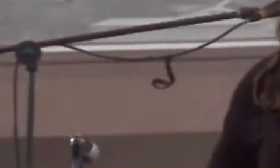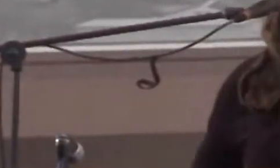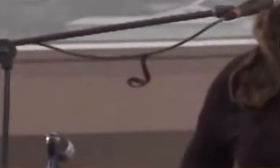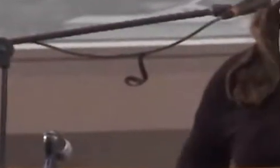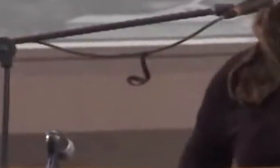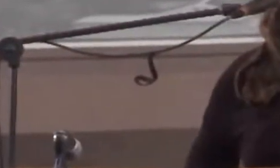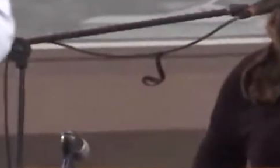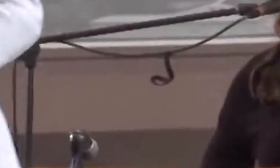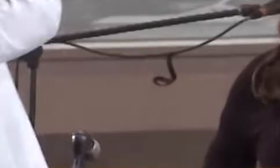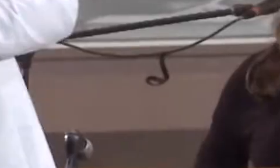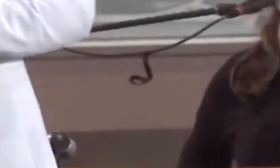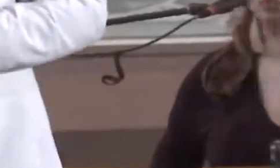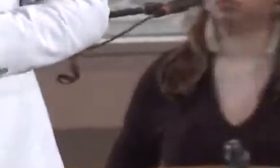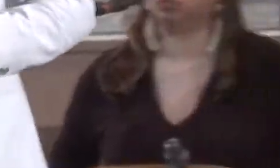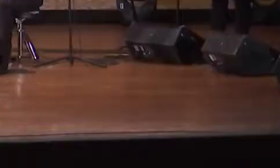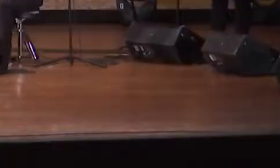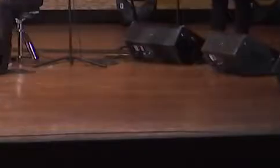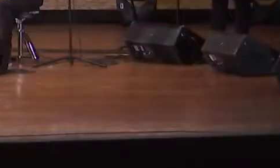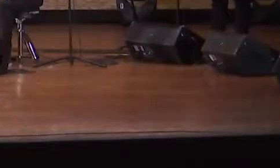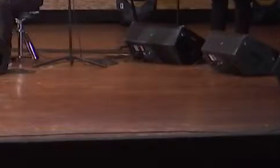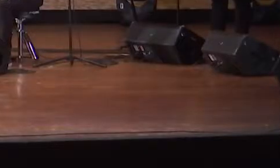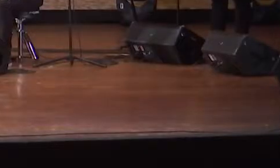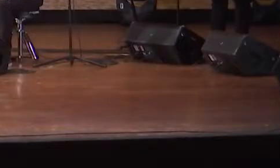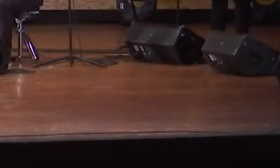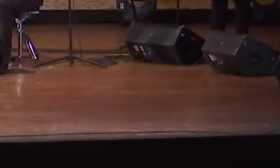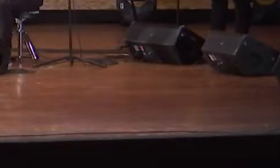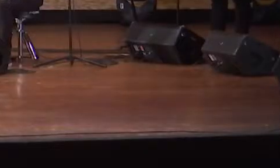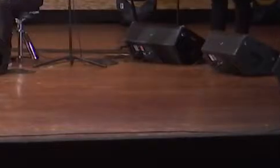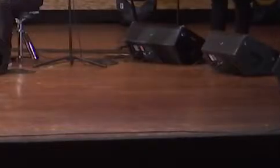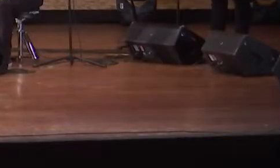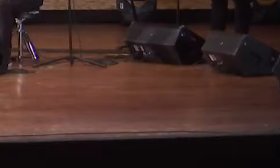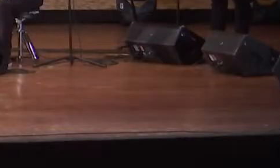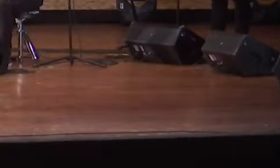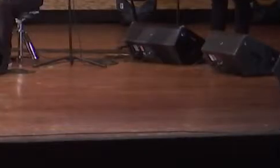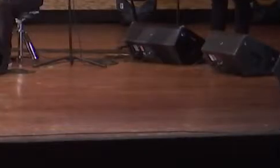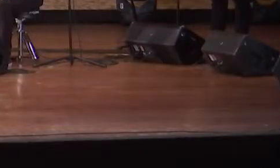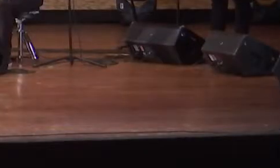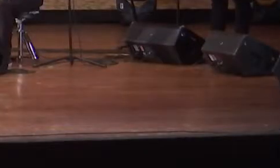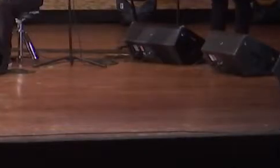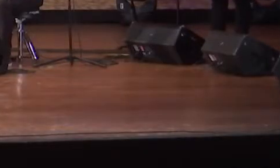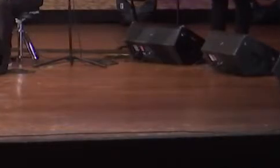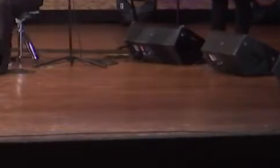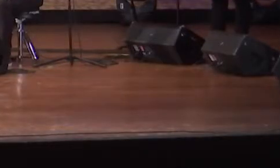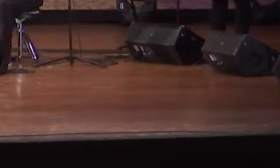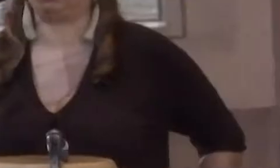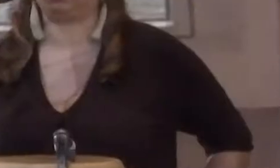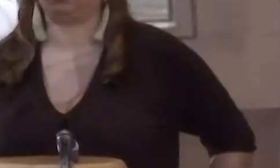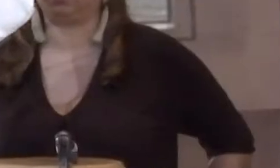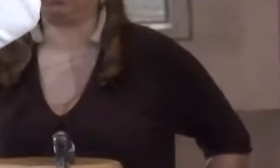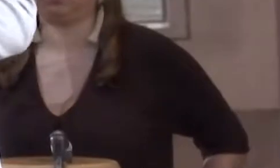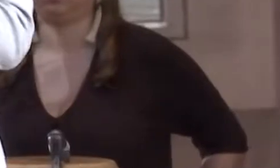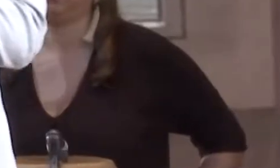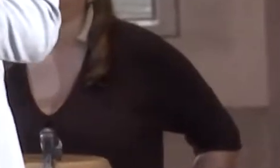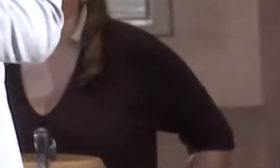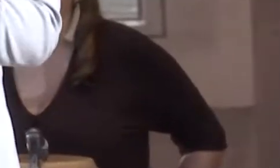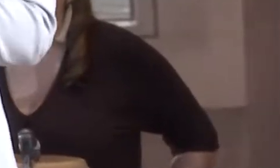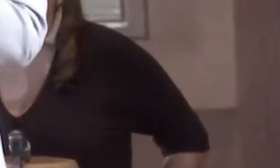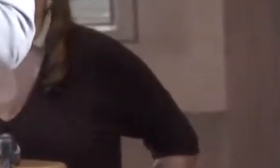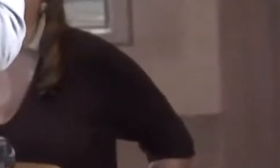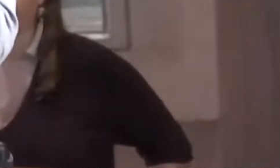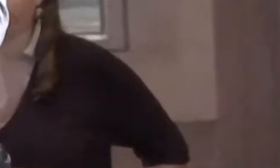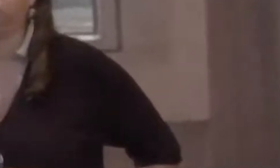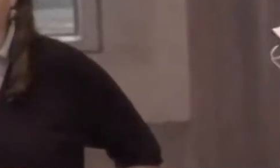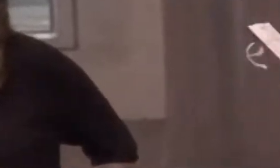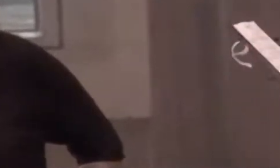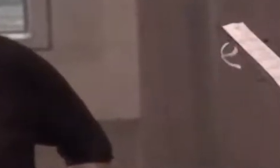sigan creyendo en el amor. ¿Ves? No quiere decir esto que Luguito no le mete a la pachanga y a la salsa dura. No, no, porque